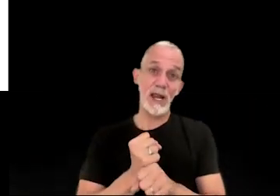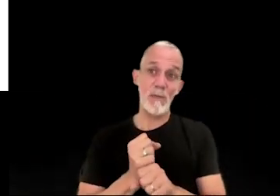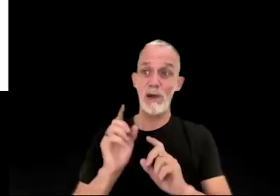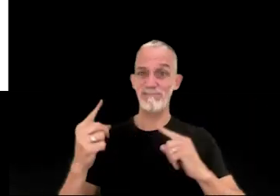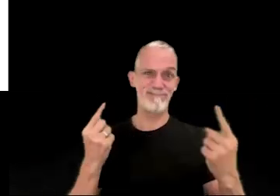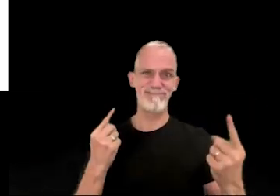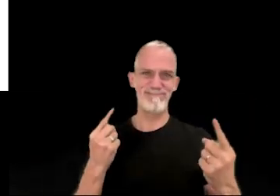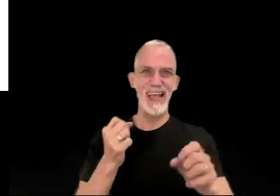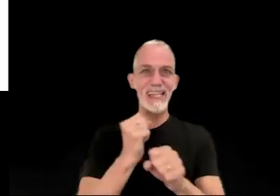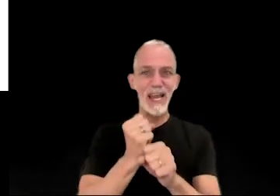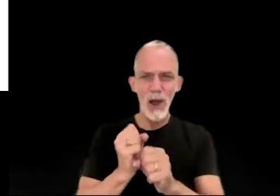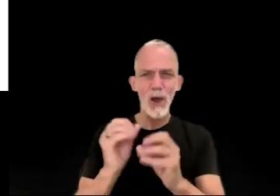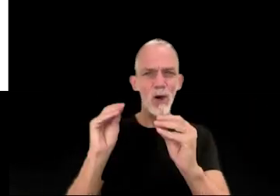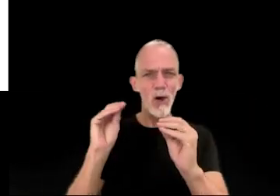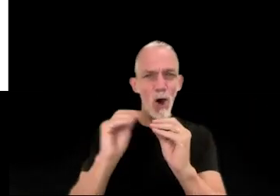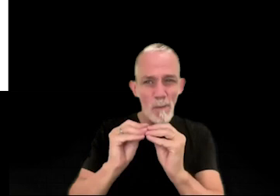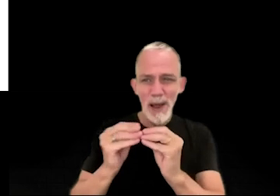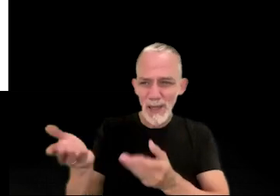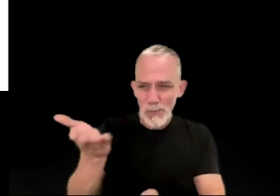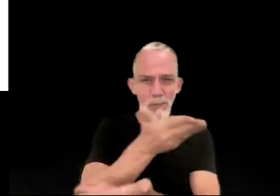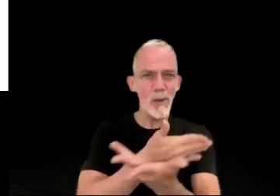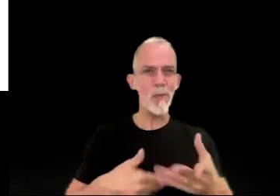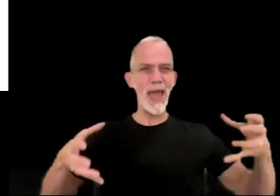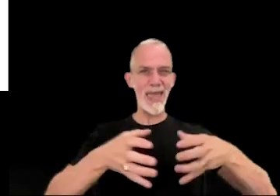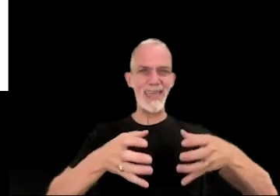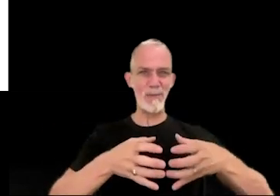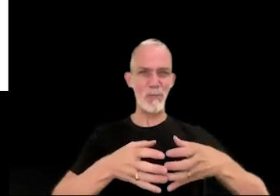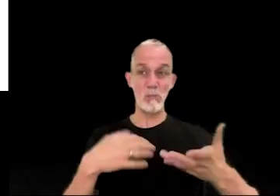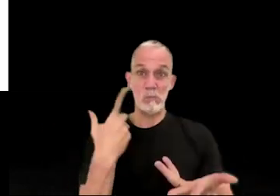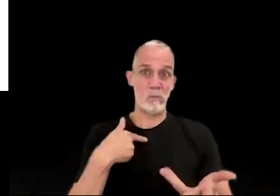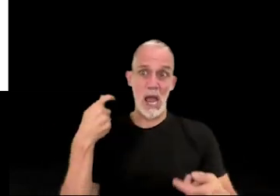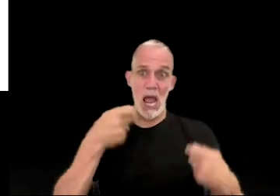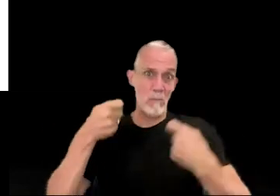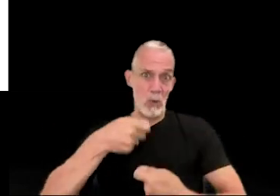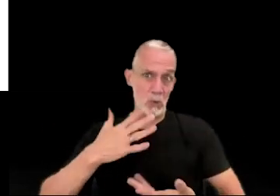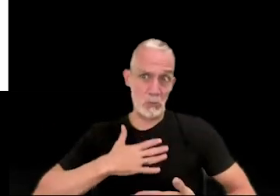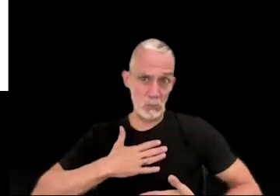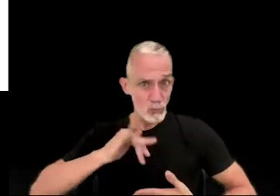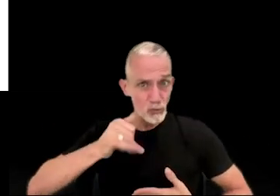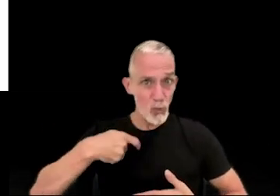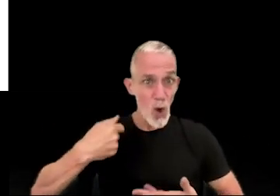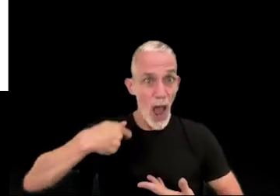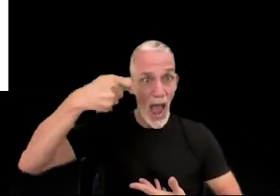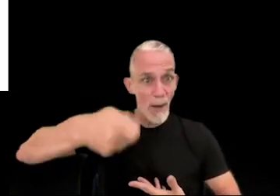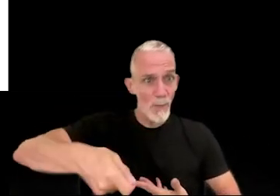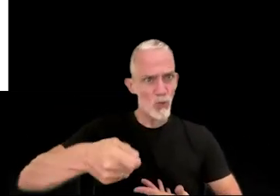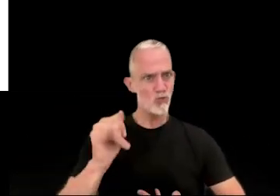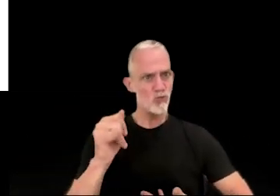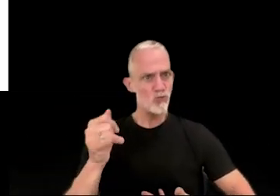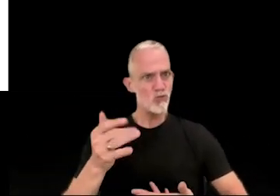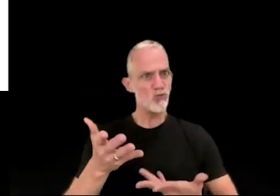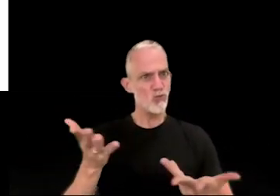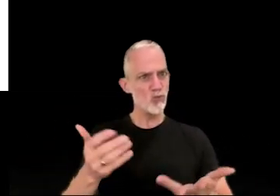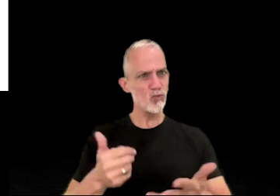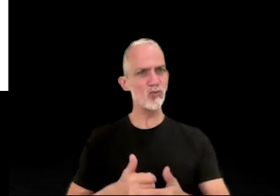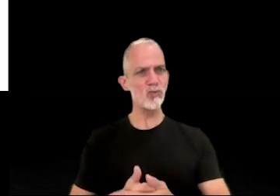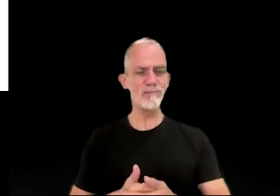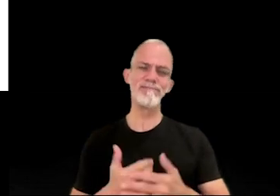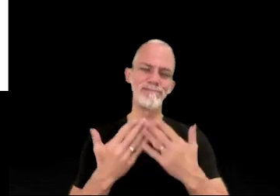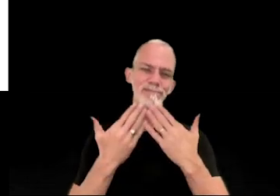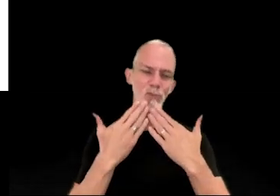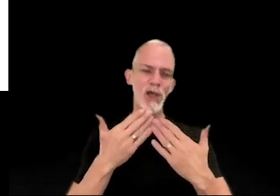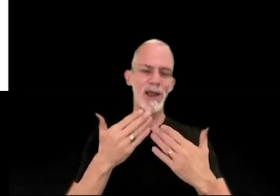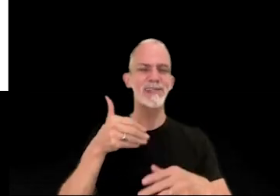compañeros, colaborativo y en equipo, así que lo que podamos aportar desde mi parte pueda aportar, siempre disponible. Gracias, Matías.